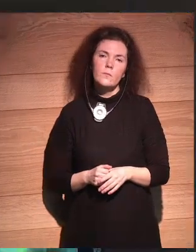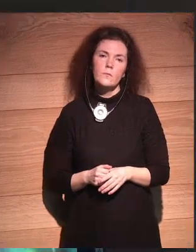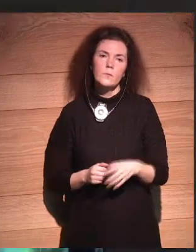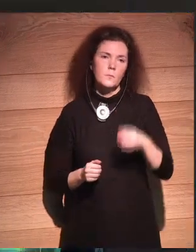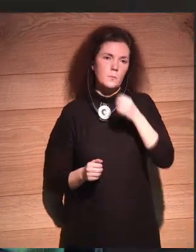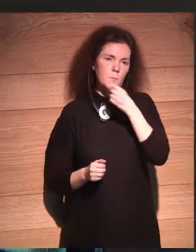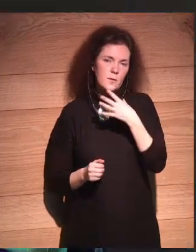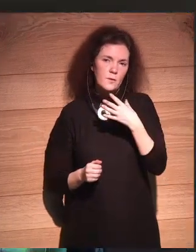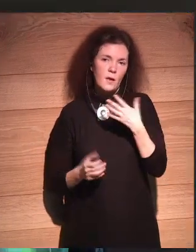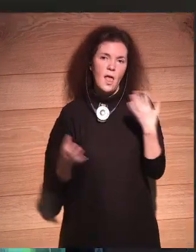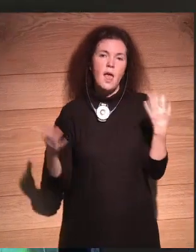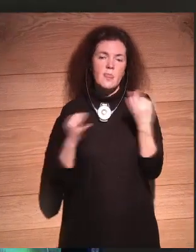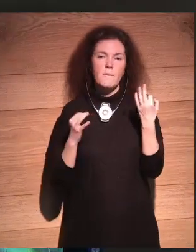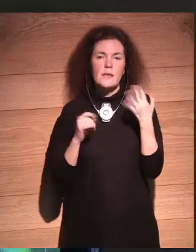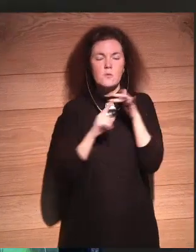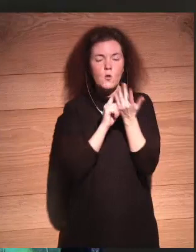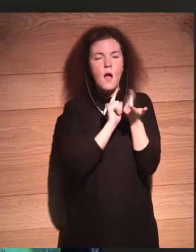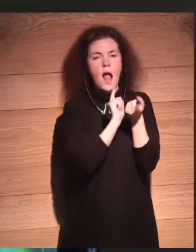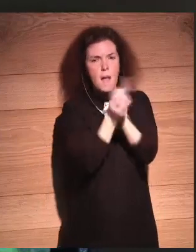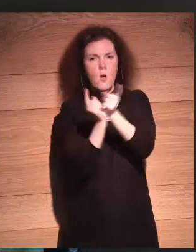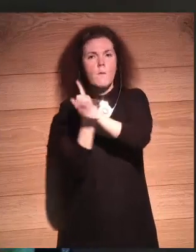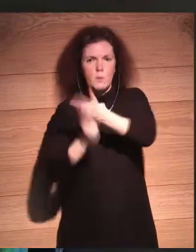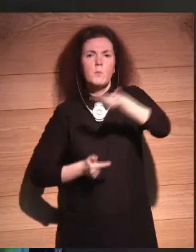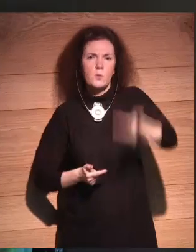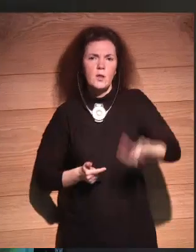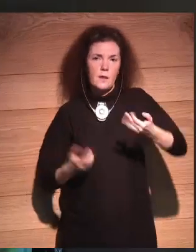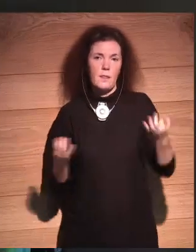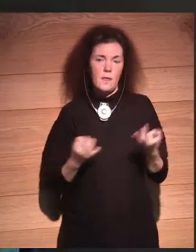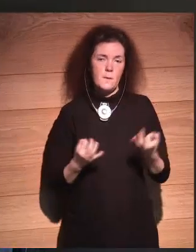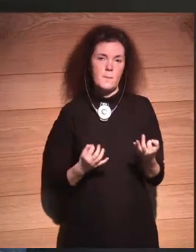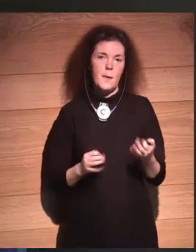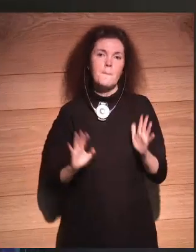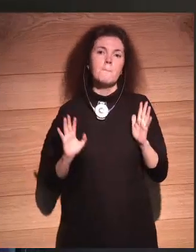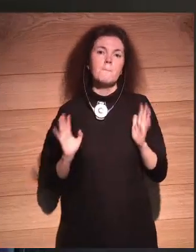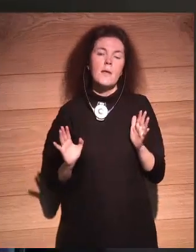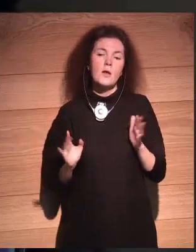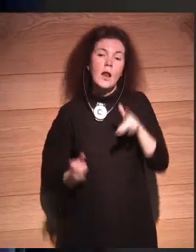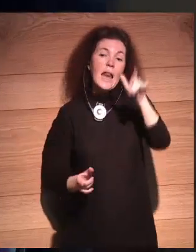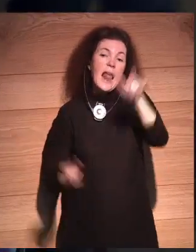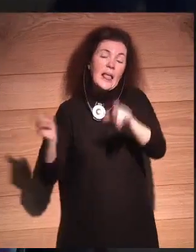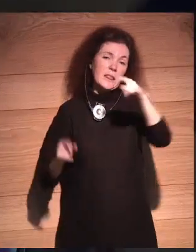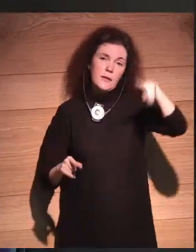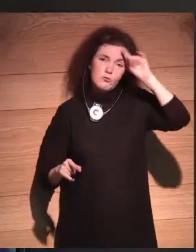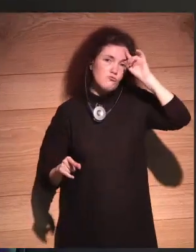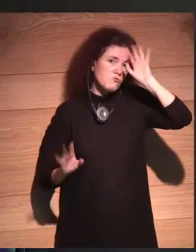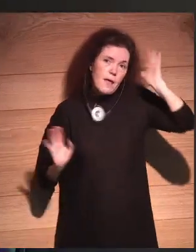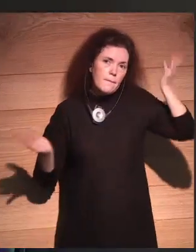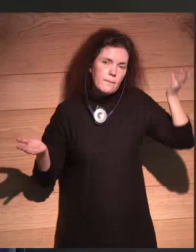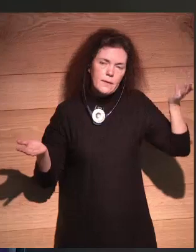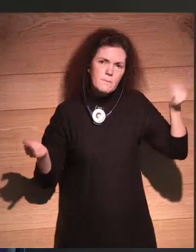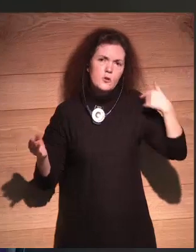Bueno, tiene que haber muchos cambios muy importantes, pero bueno, nadie sabe nada, pero creo